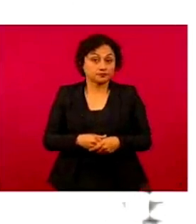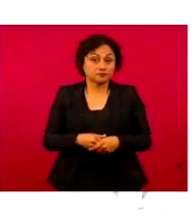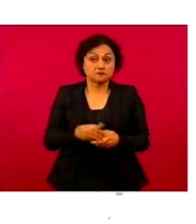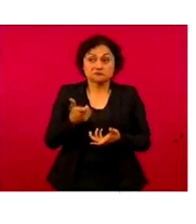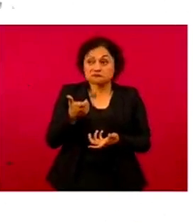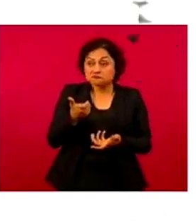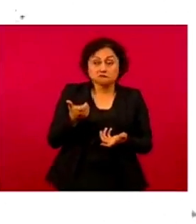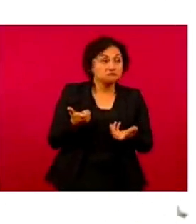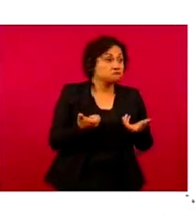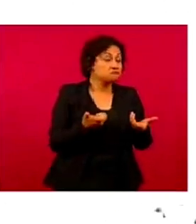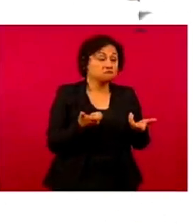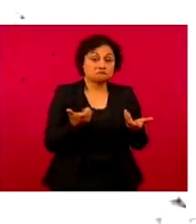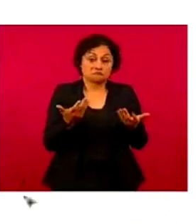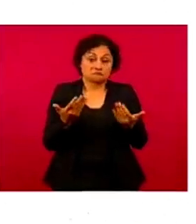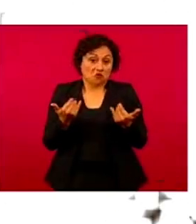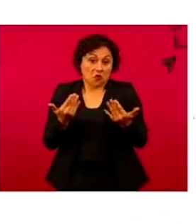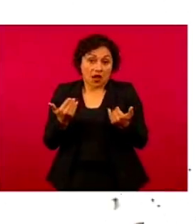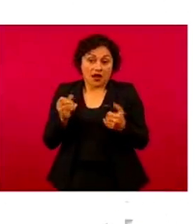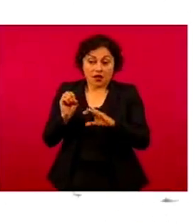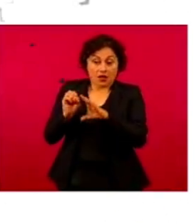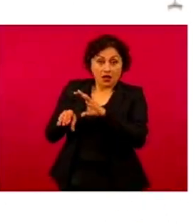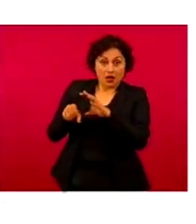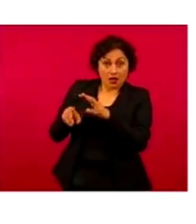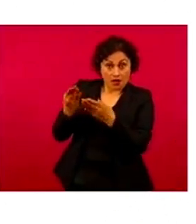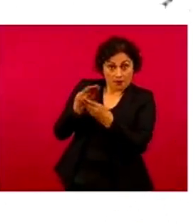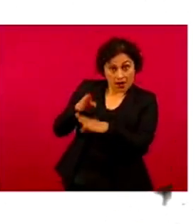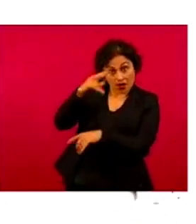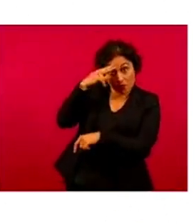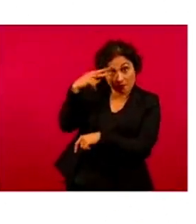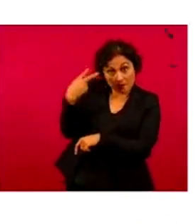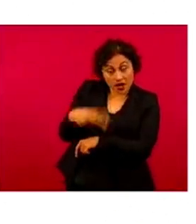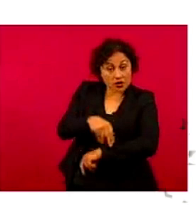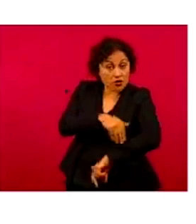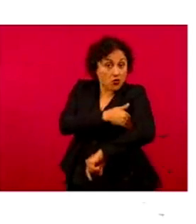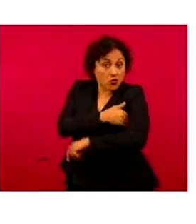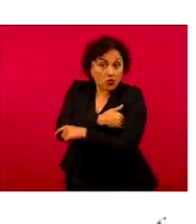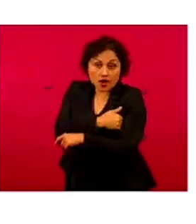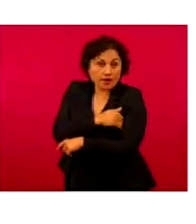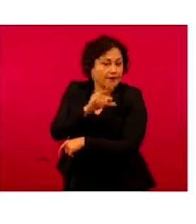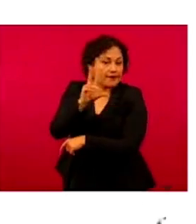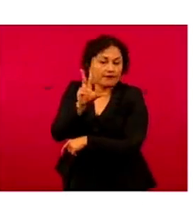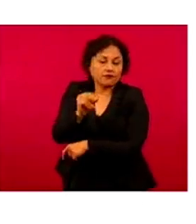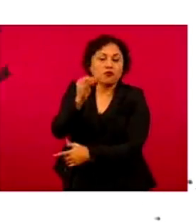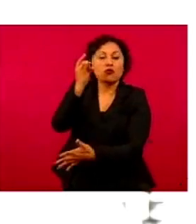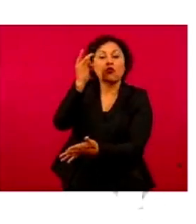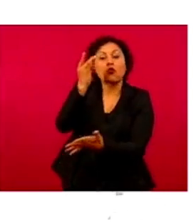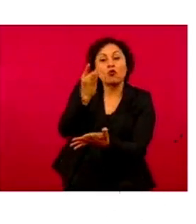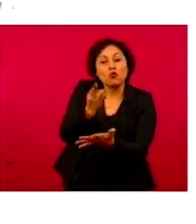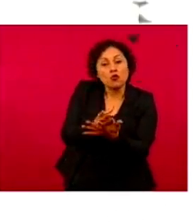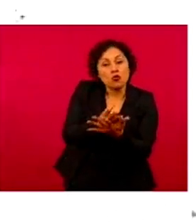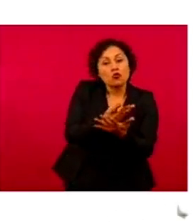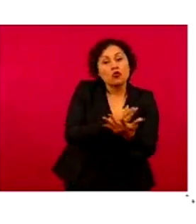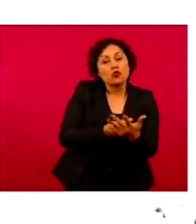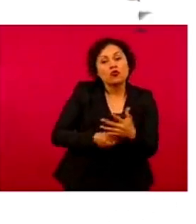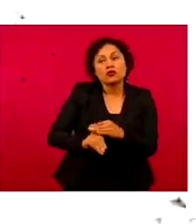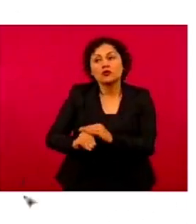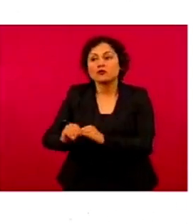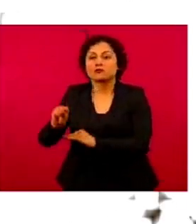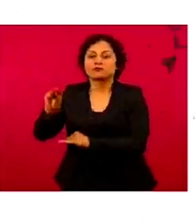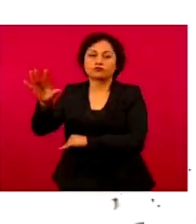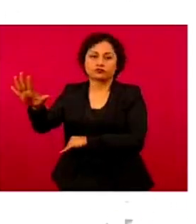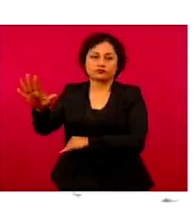recursos en el sistema financiero mexicano, sino que usaron el sistema financiero para sacar los